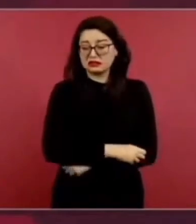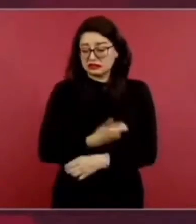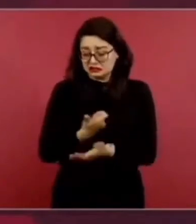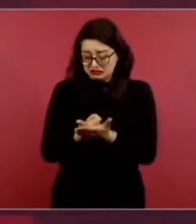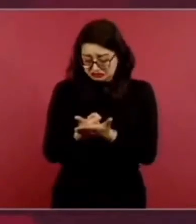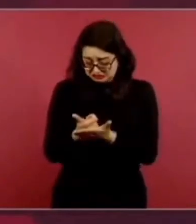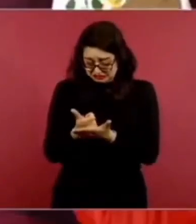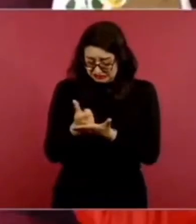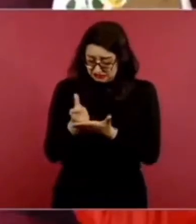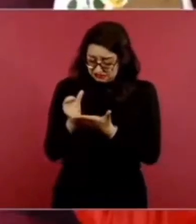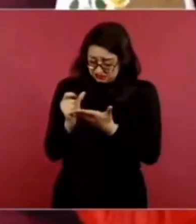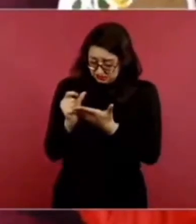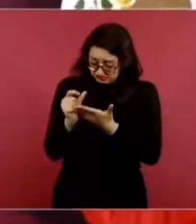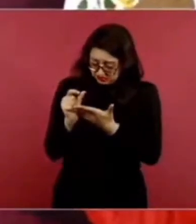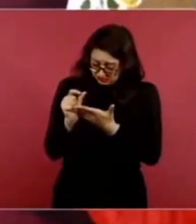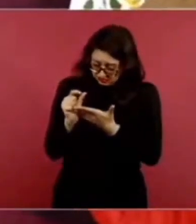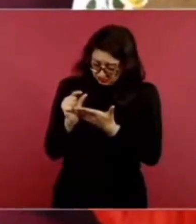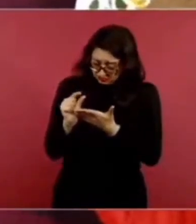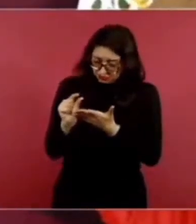salarios